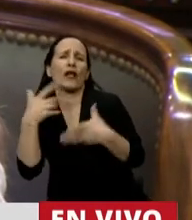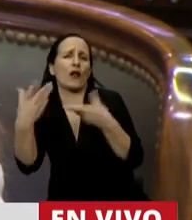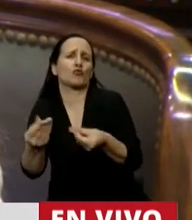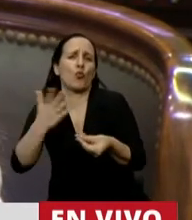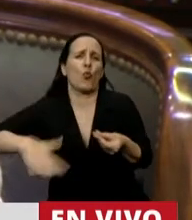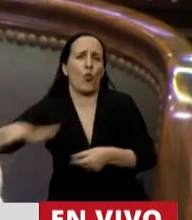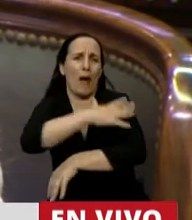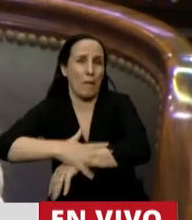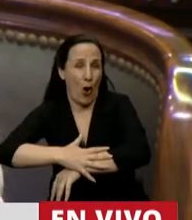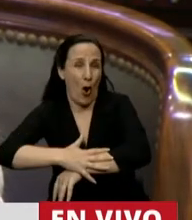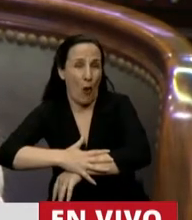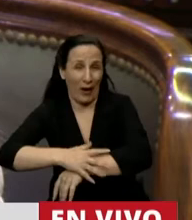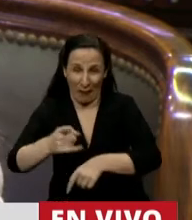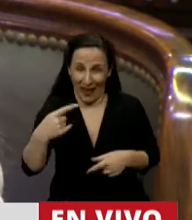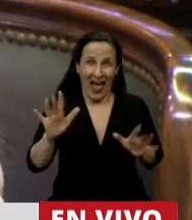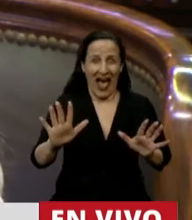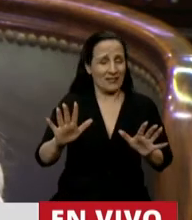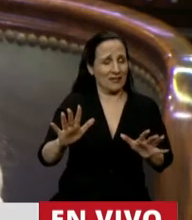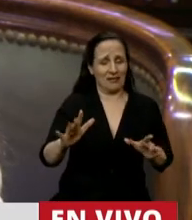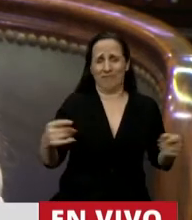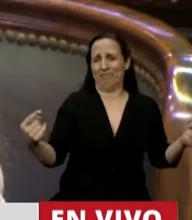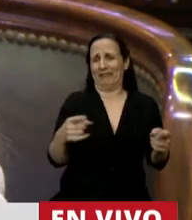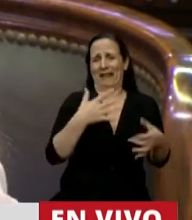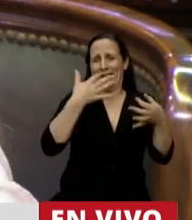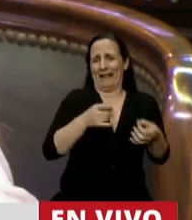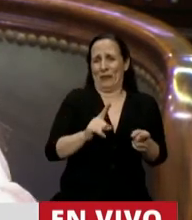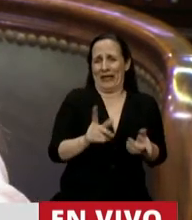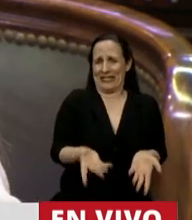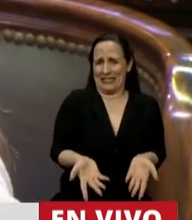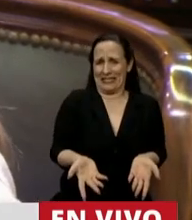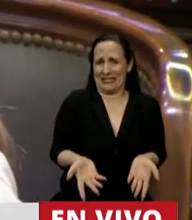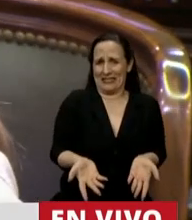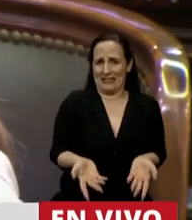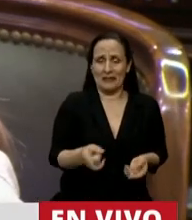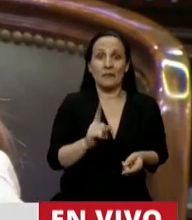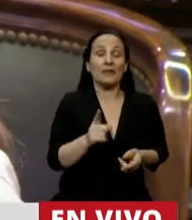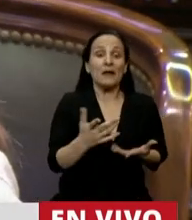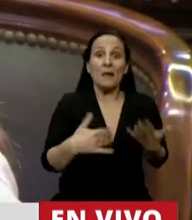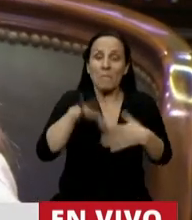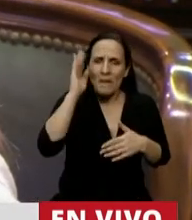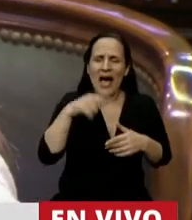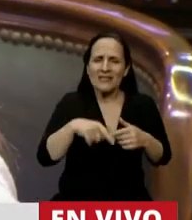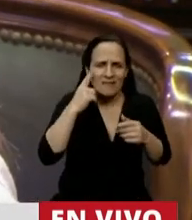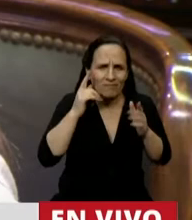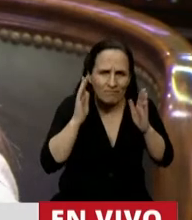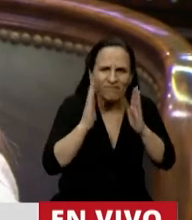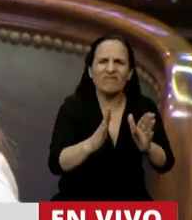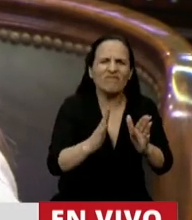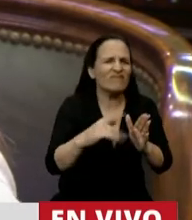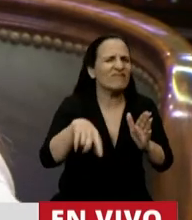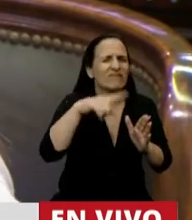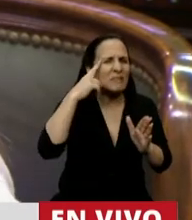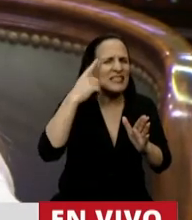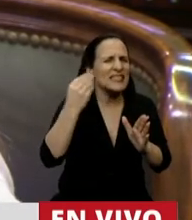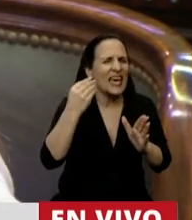Pero la verdad está muy lejos de este relato totalmente infantil, especialmente si tenemos presente que son los mismos